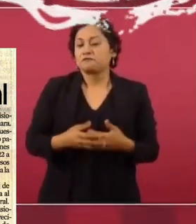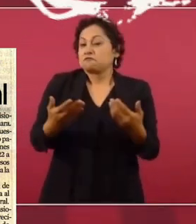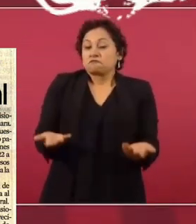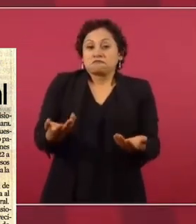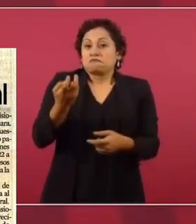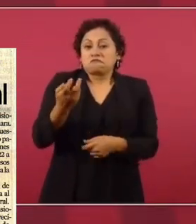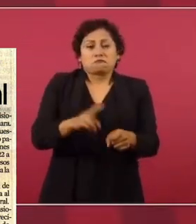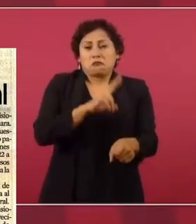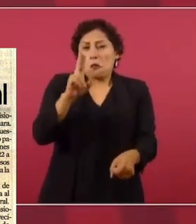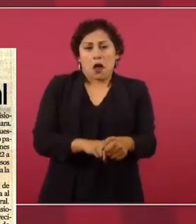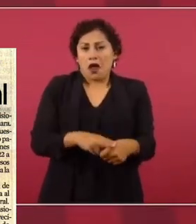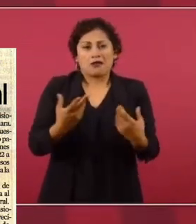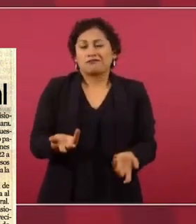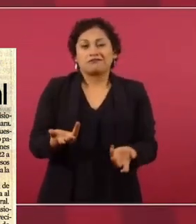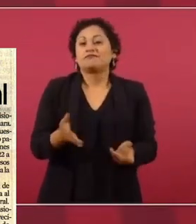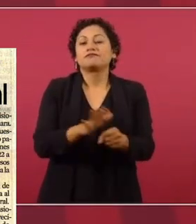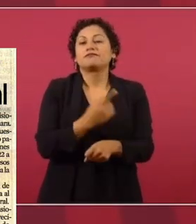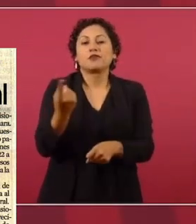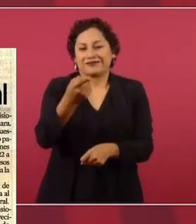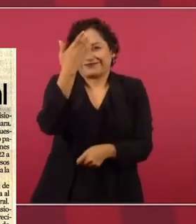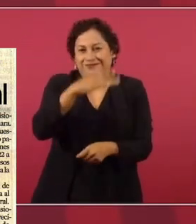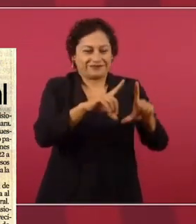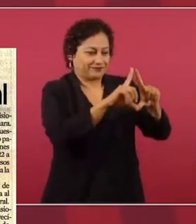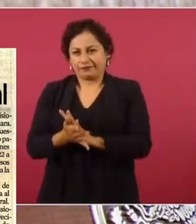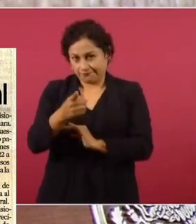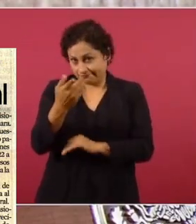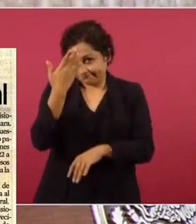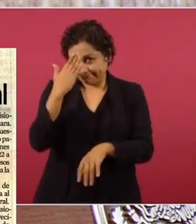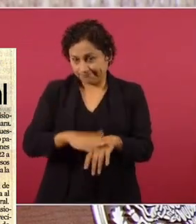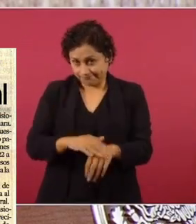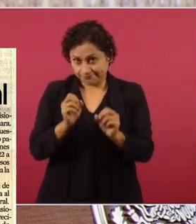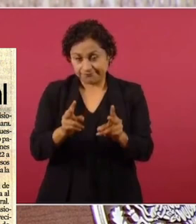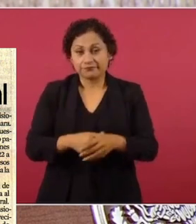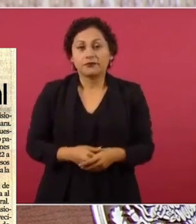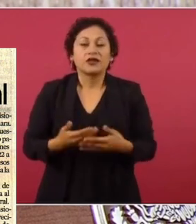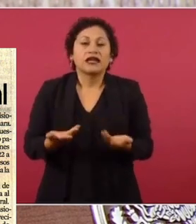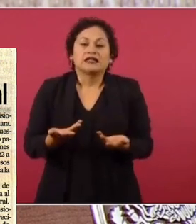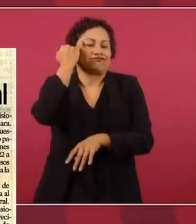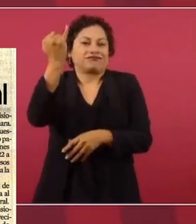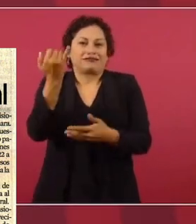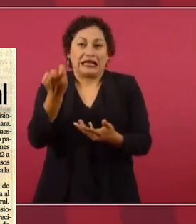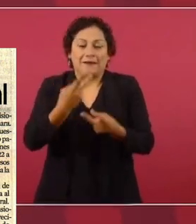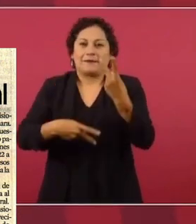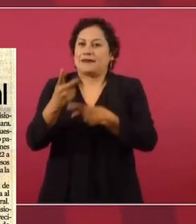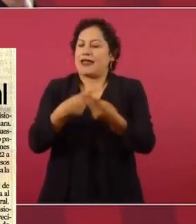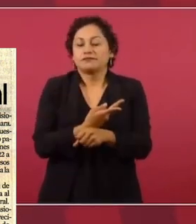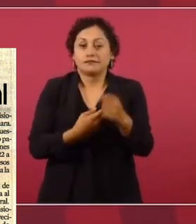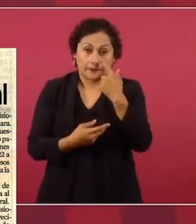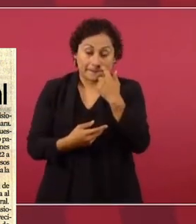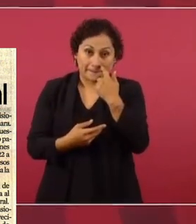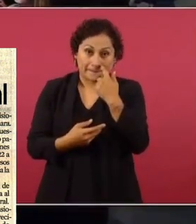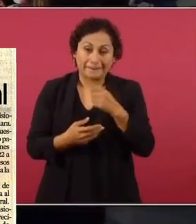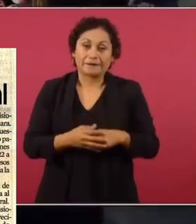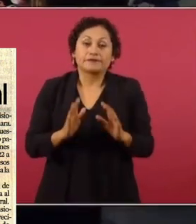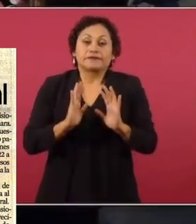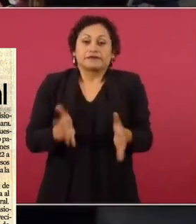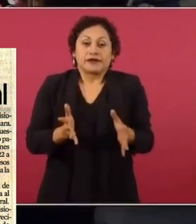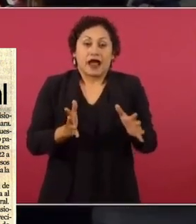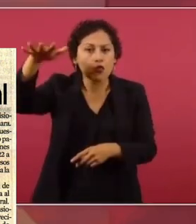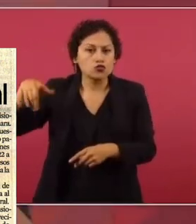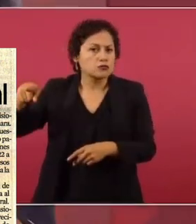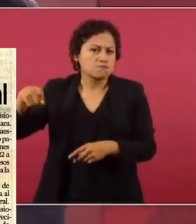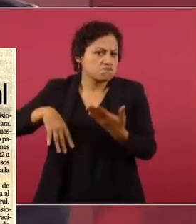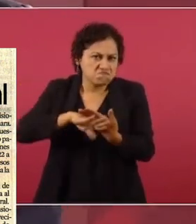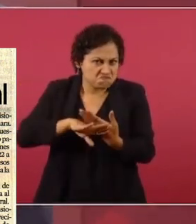normal, porque se está llevando a cabo una transformación. Eso no hay que olvidarlo. Y hay una reacción. Se ha agrupado en un bloque el